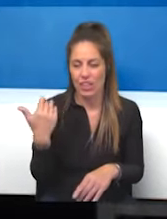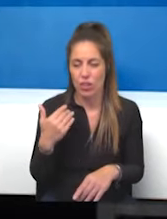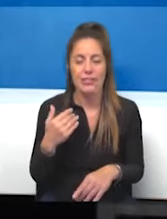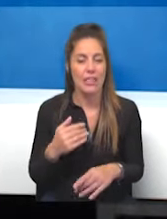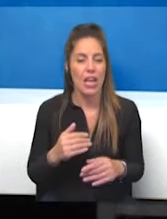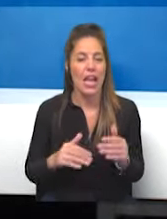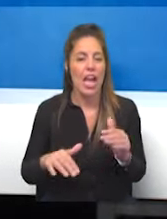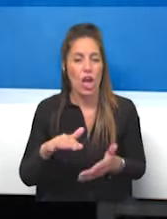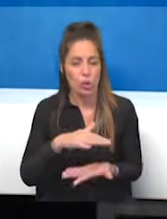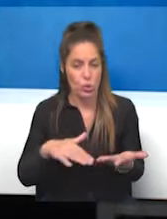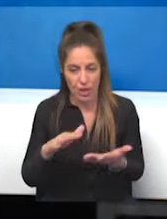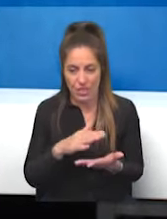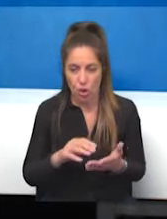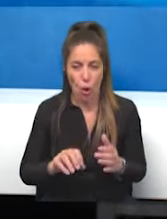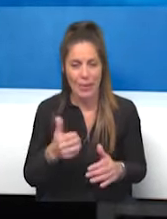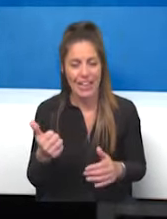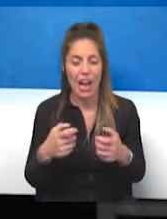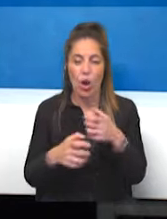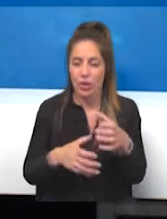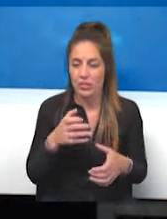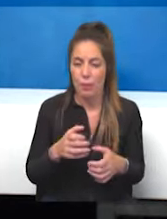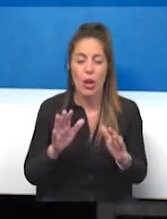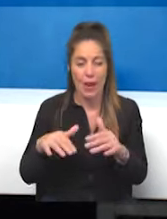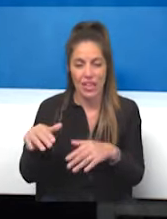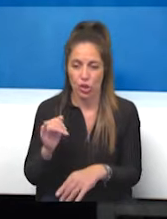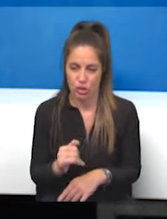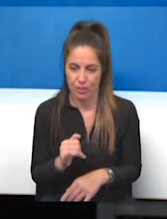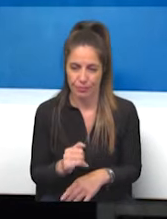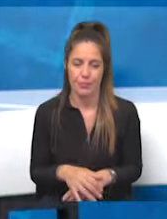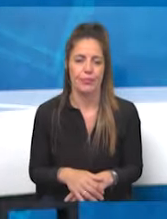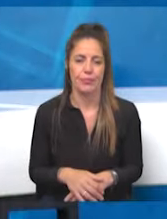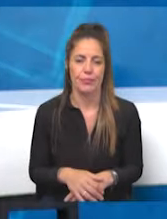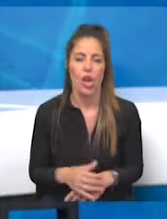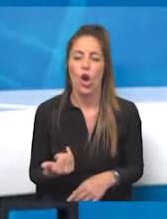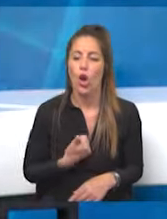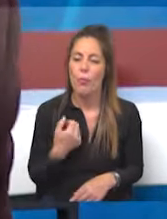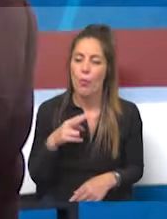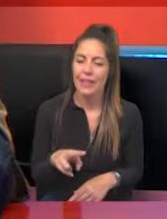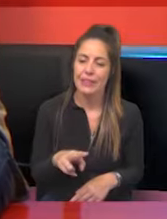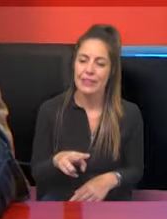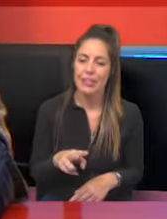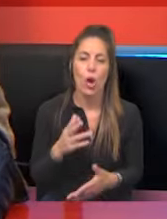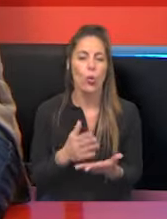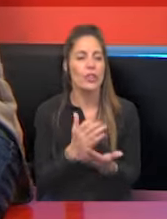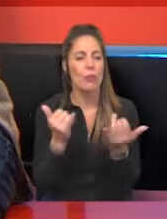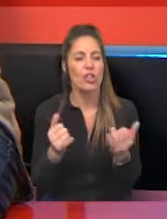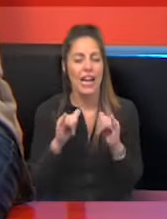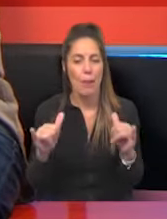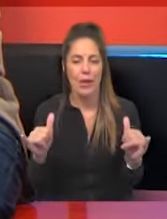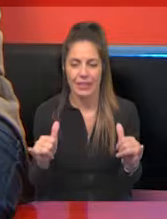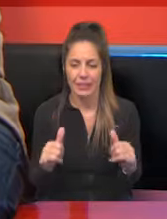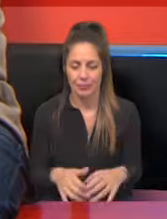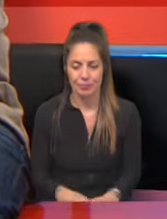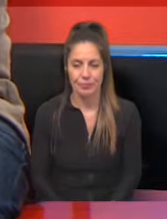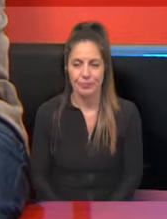ventaja objetiva por lo que decía para la coalición pero que va a ser parejo Cómo estás viendo estos últimos días de campaña